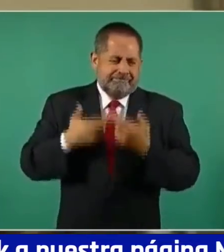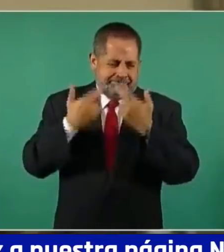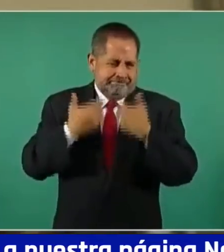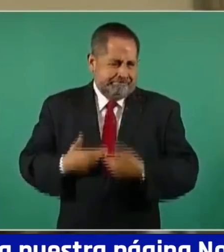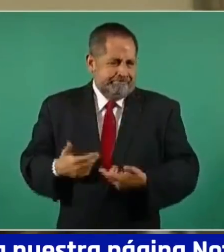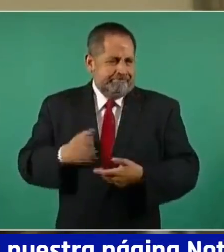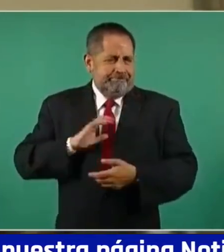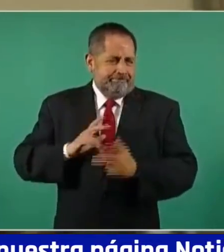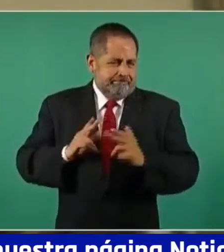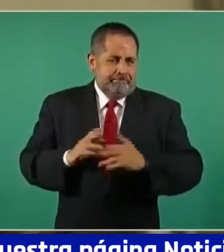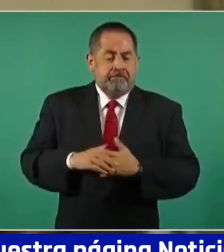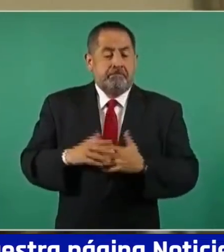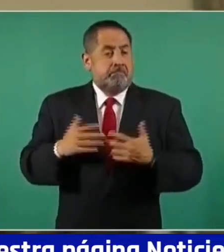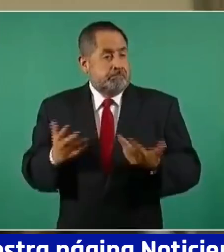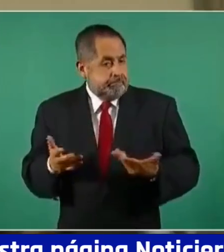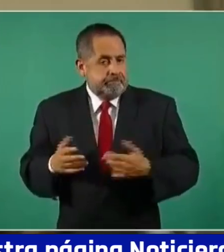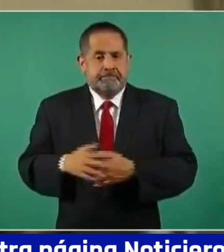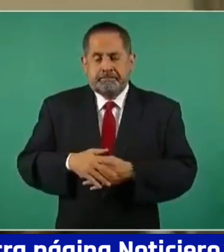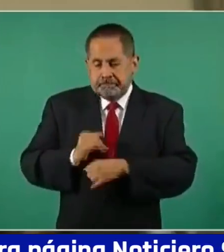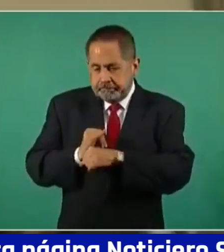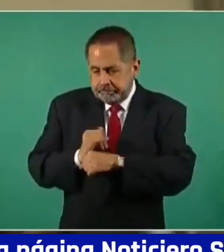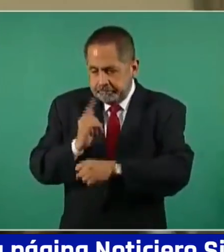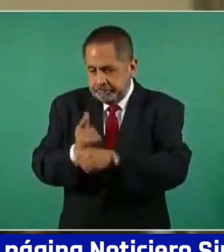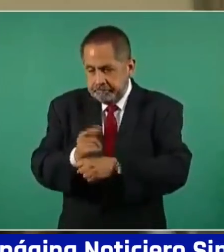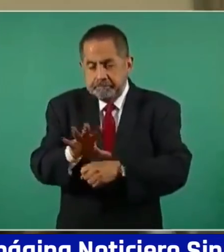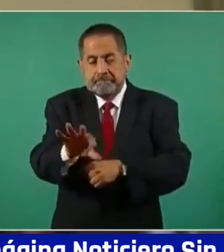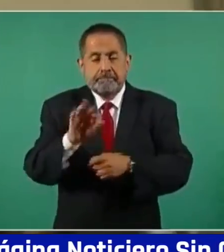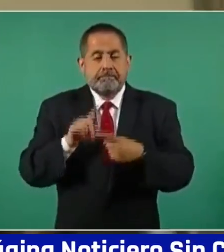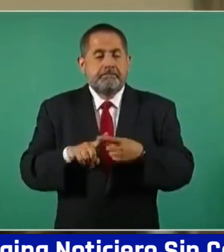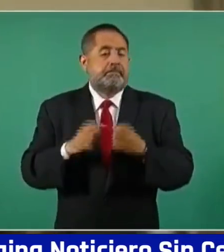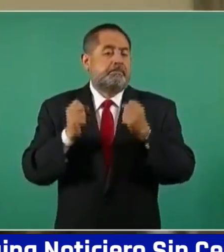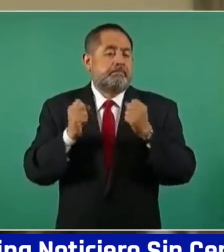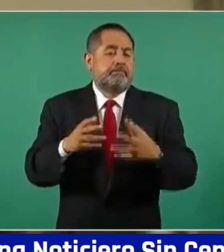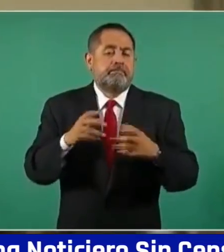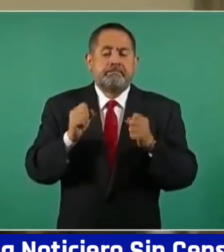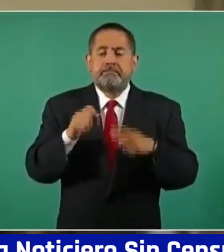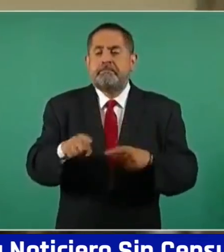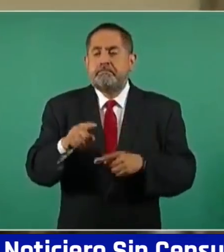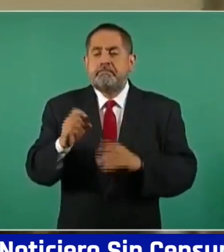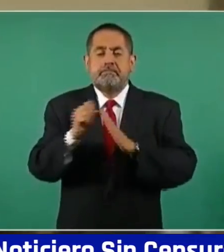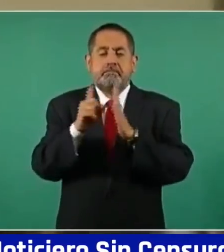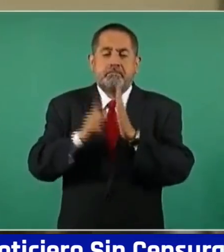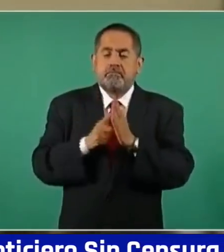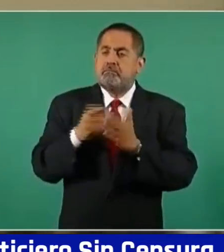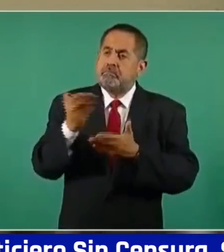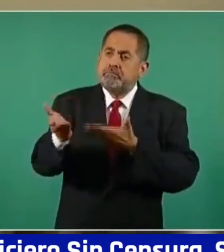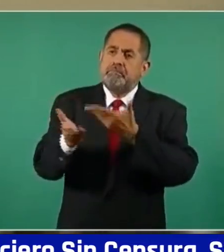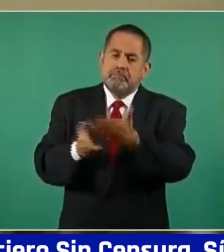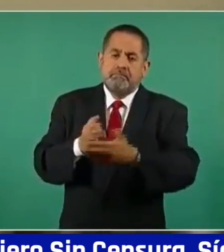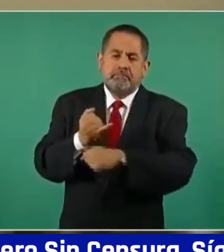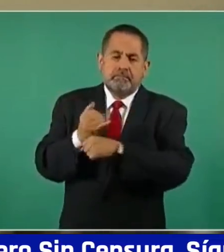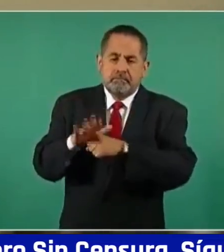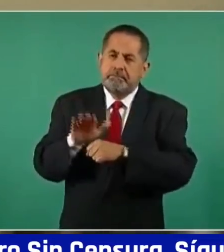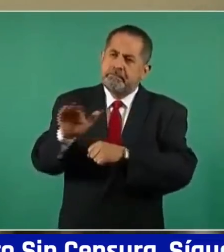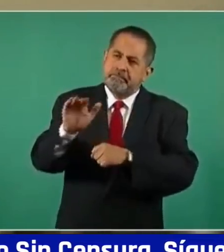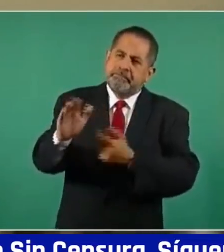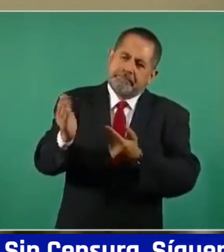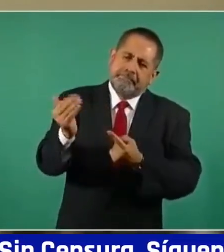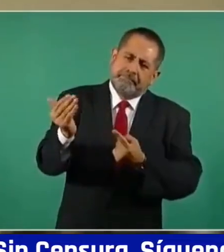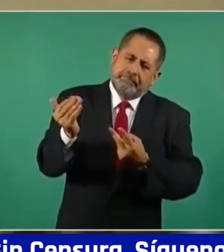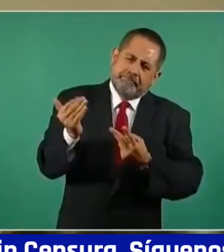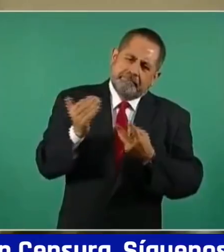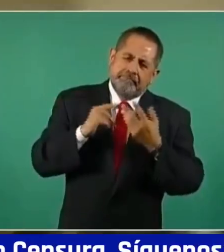La información a la que tuvimos acceso fue derivada de decenas de solicitudes de información que se hicieron